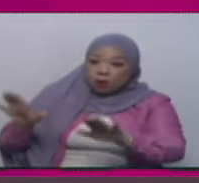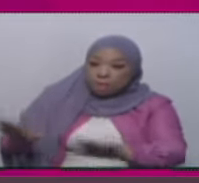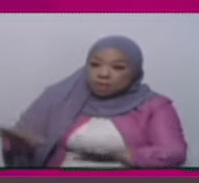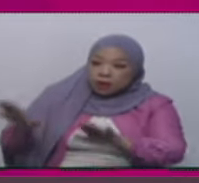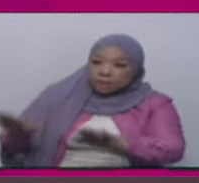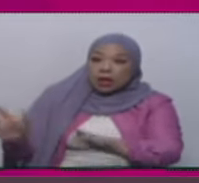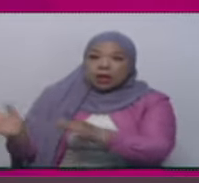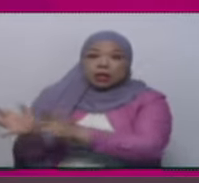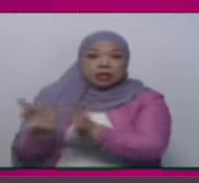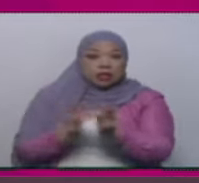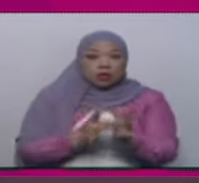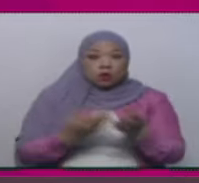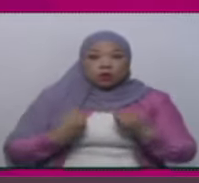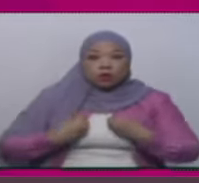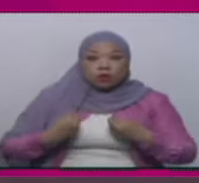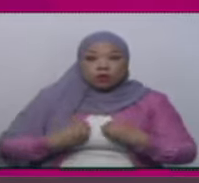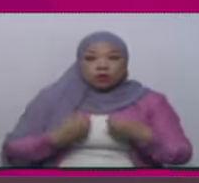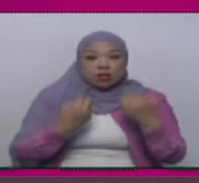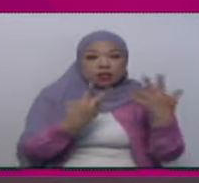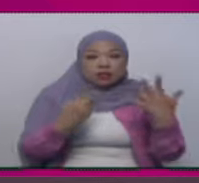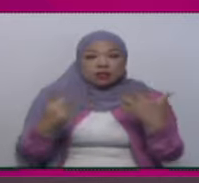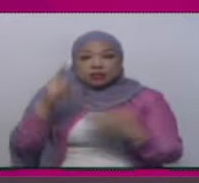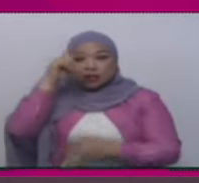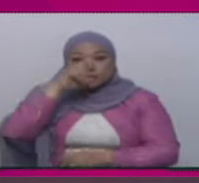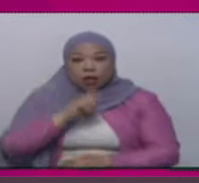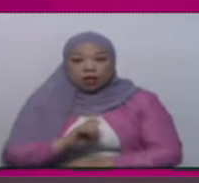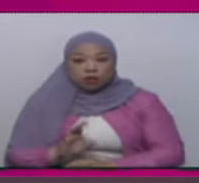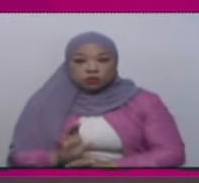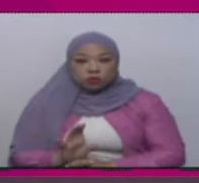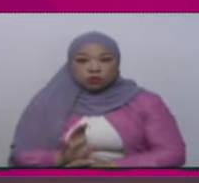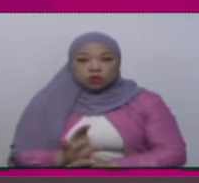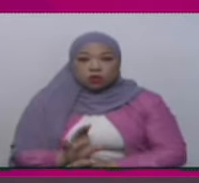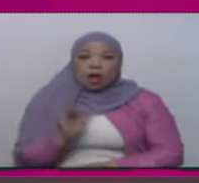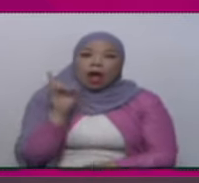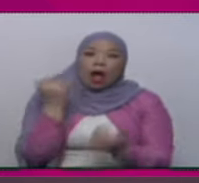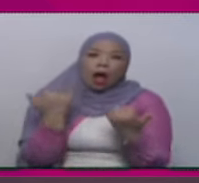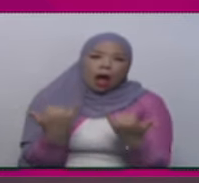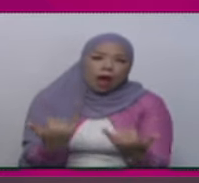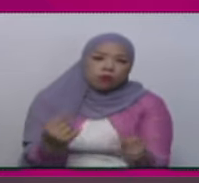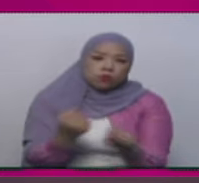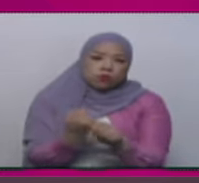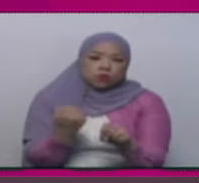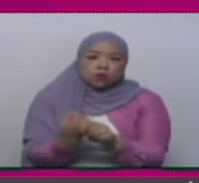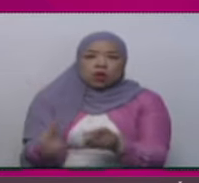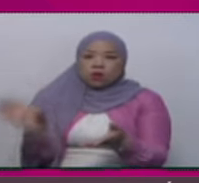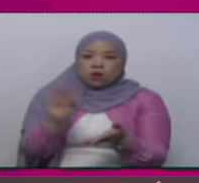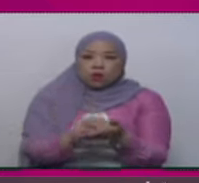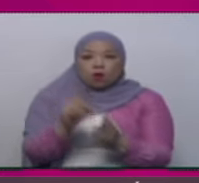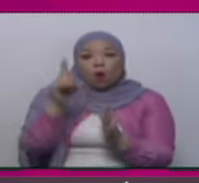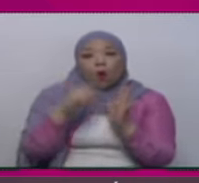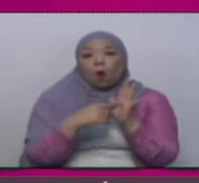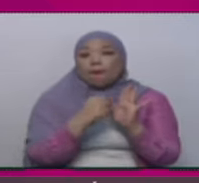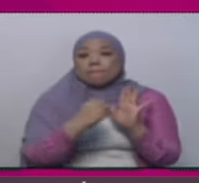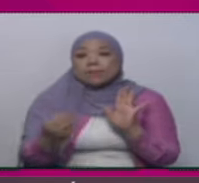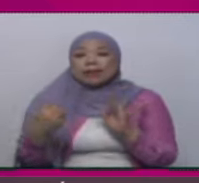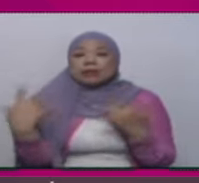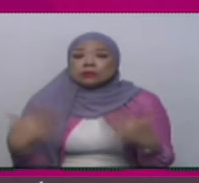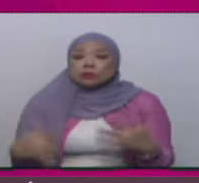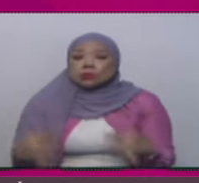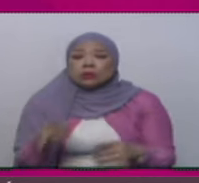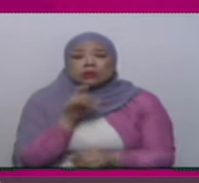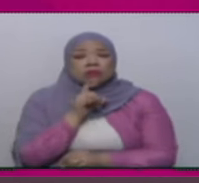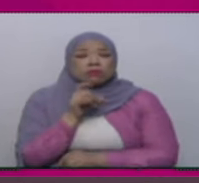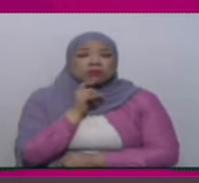también han vivido durante 76 años. Lo que pasa es que ahora está multiplicado por mil. El sionismo